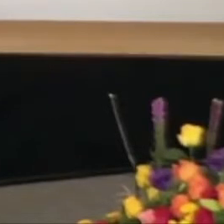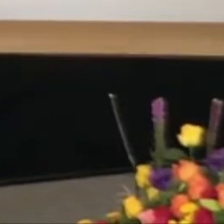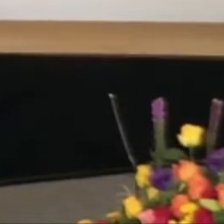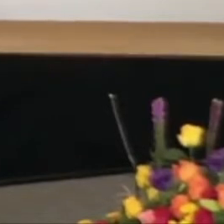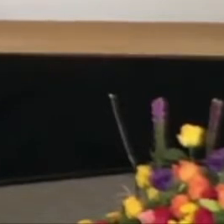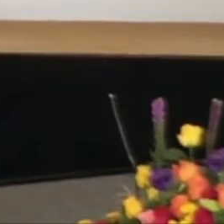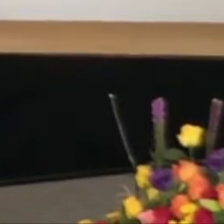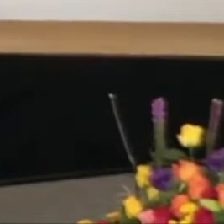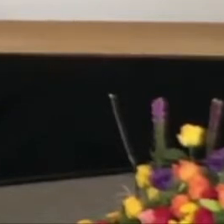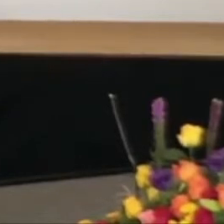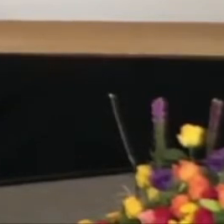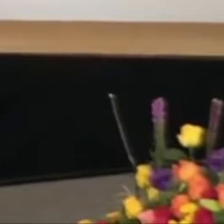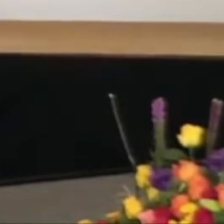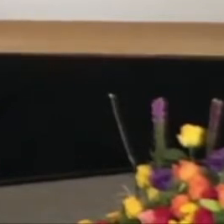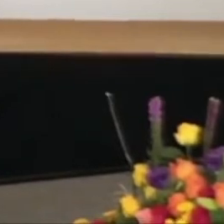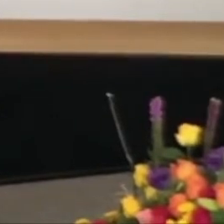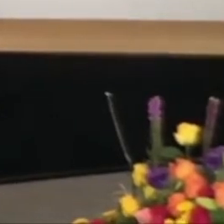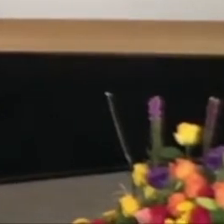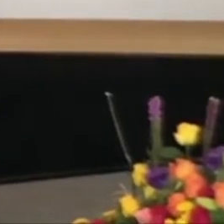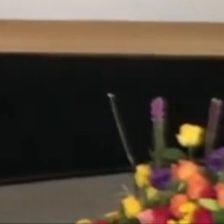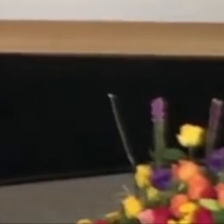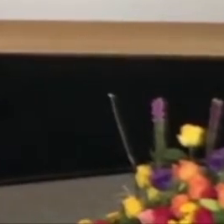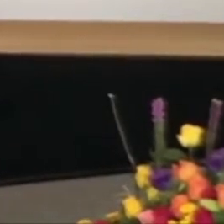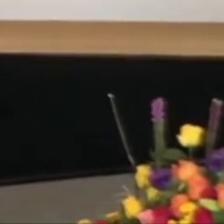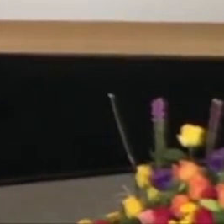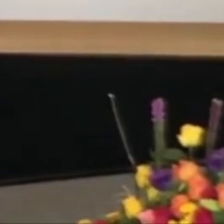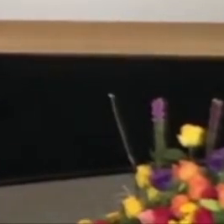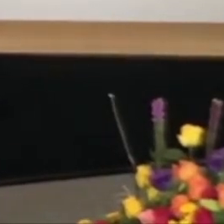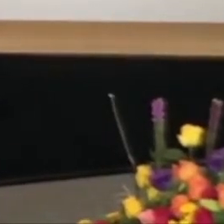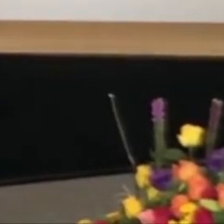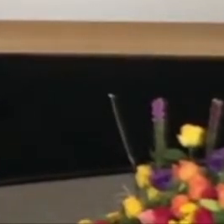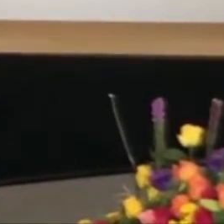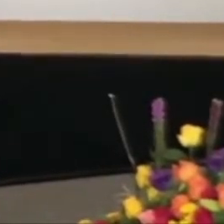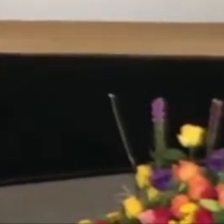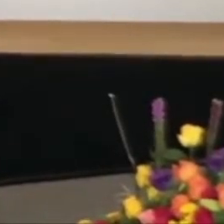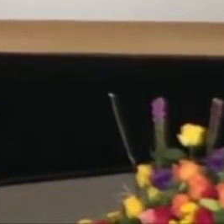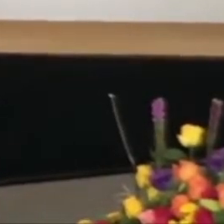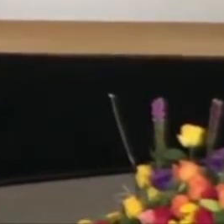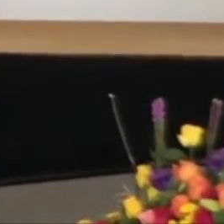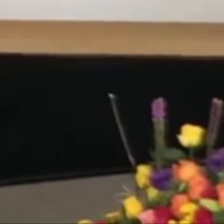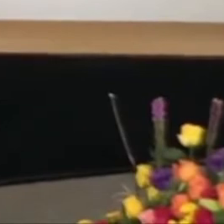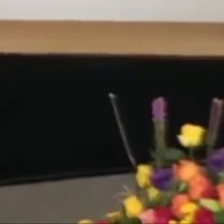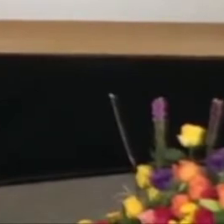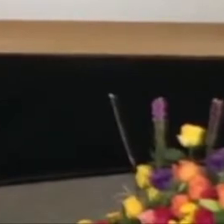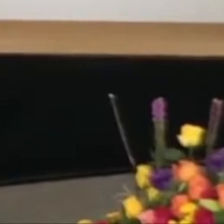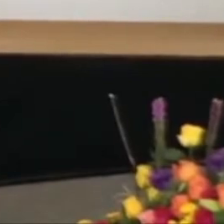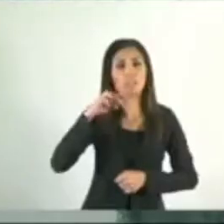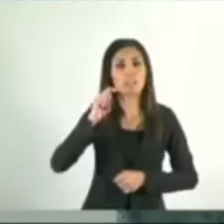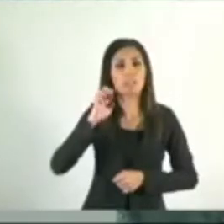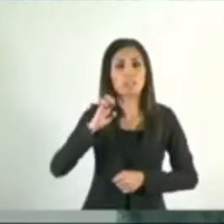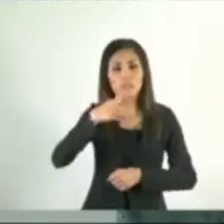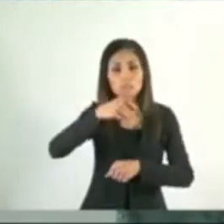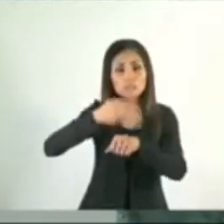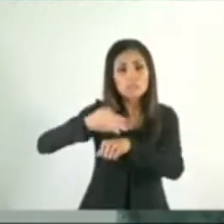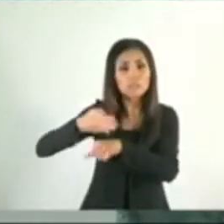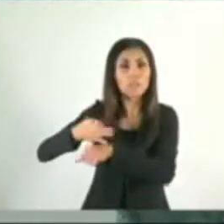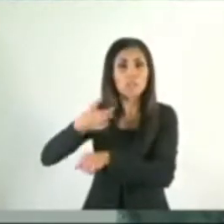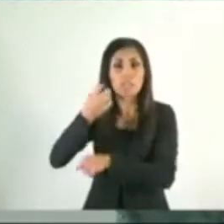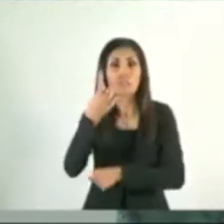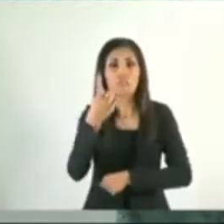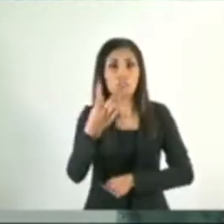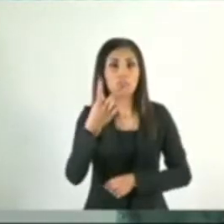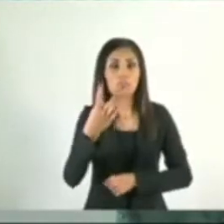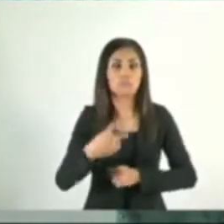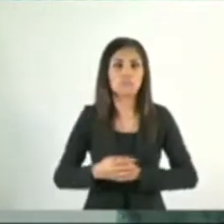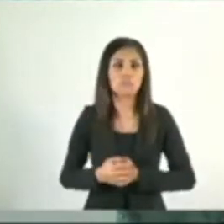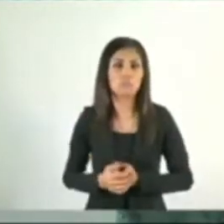se resolvieron 60 en los siguientes términos: 4 improcedentes, 54 fundados con resolución sancionadora y